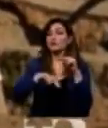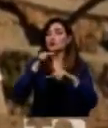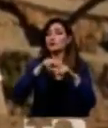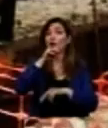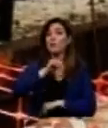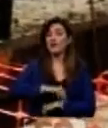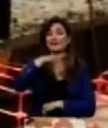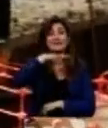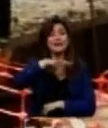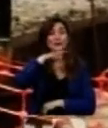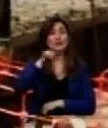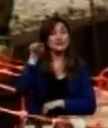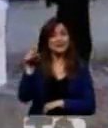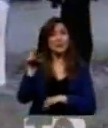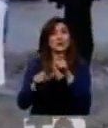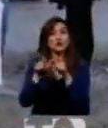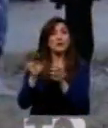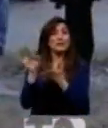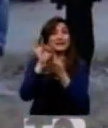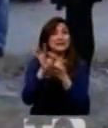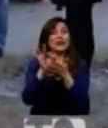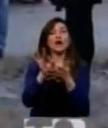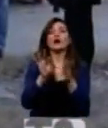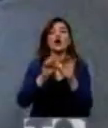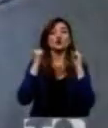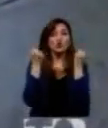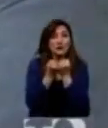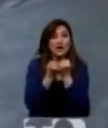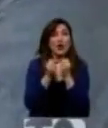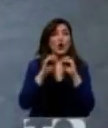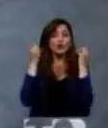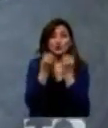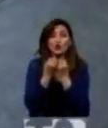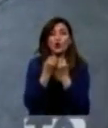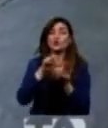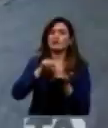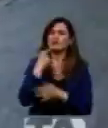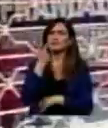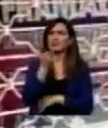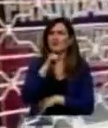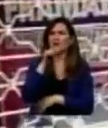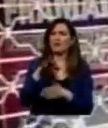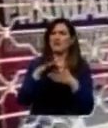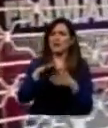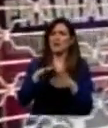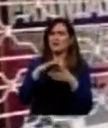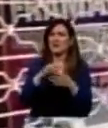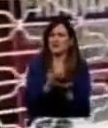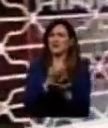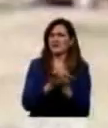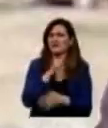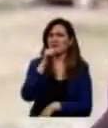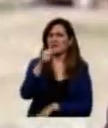ejecutadas en Manta y Puerto Viejo, representantes de colectivos ciudadanos formados en ambas ciudades sostienen que aún está pendiente la